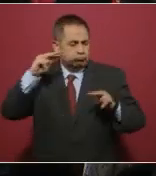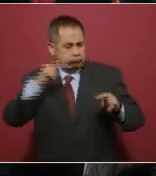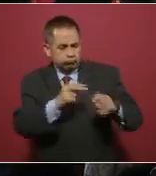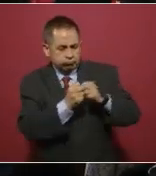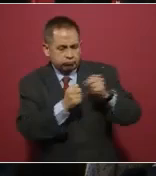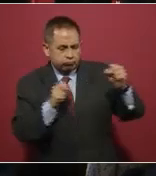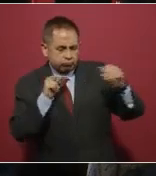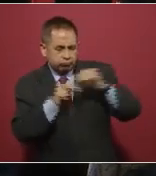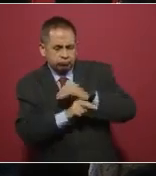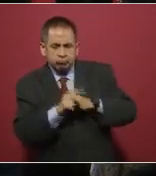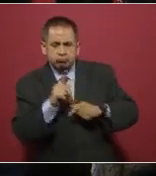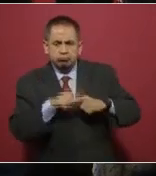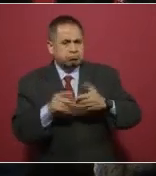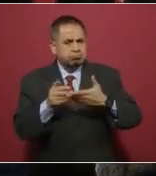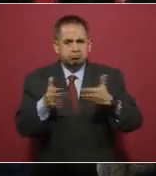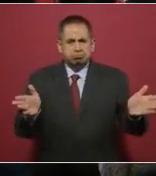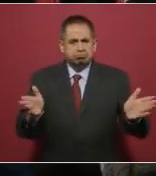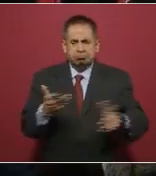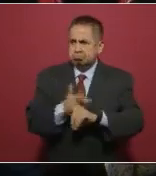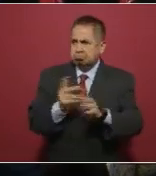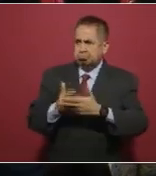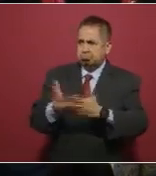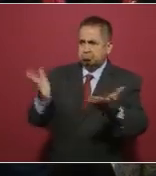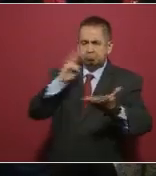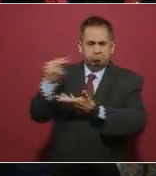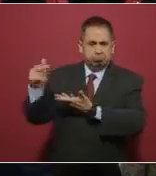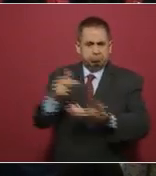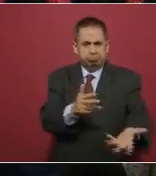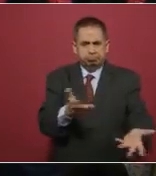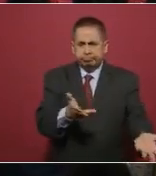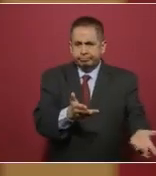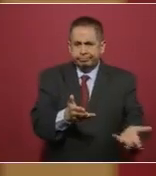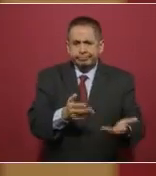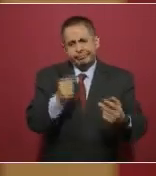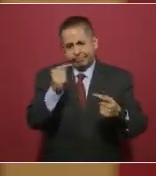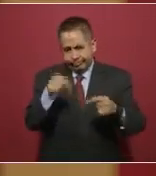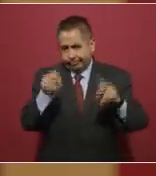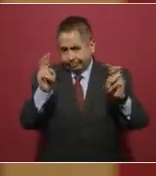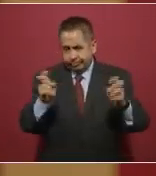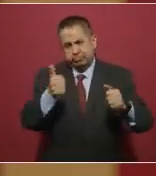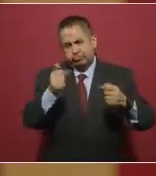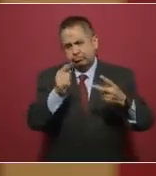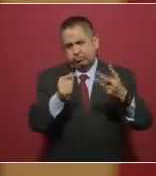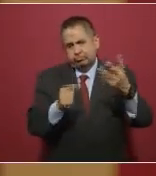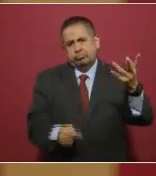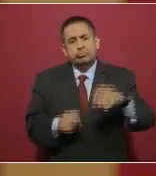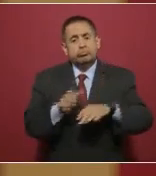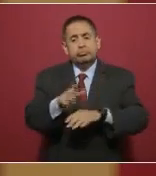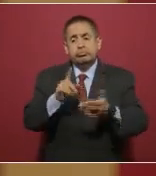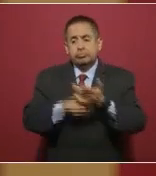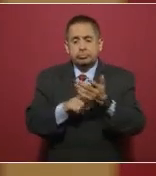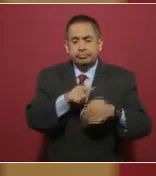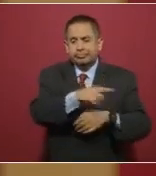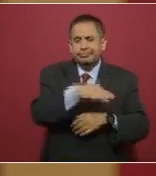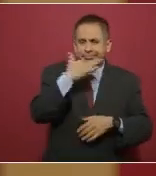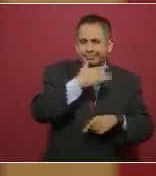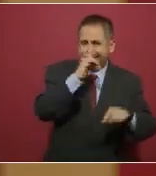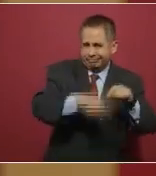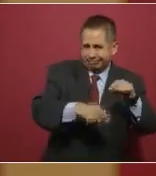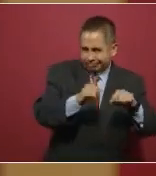internacional en esta materia y en otras, en lo que tiene que ver con el combate a la